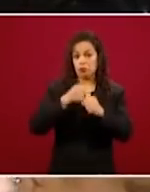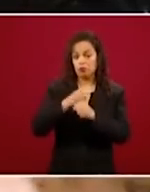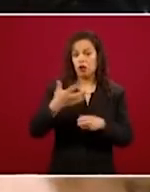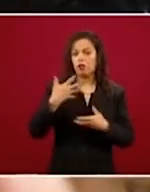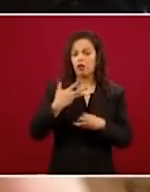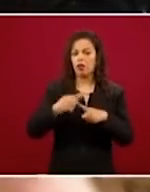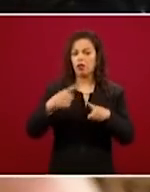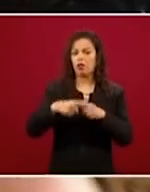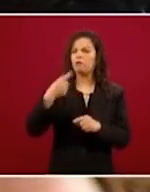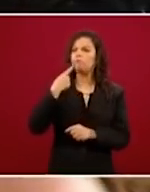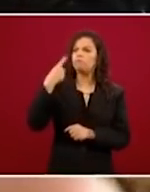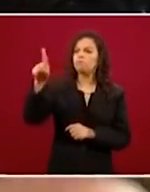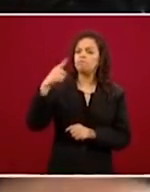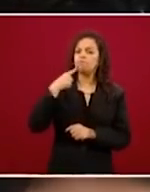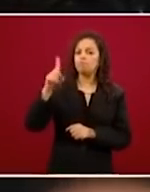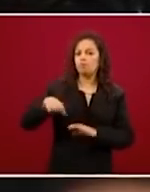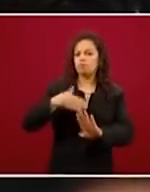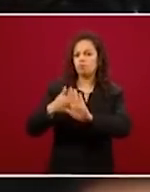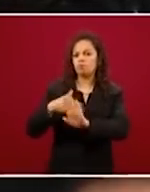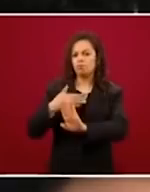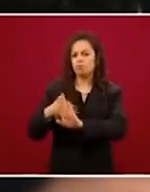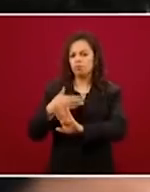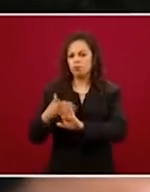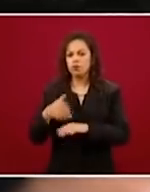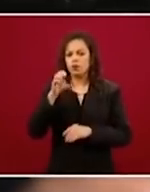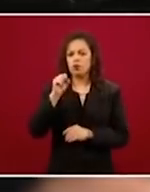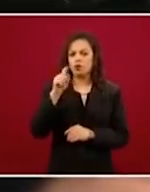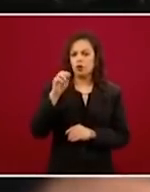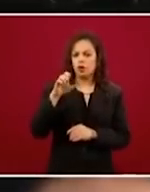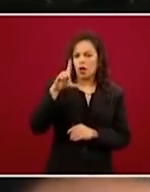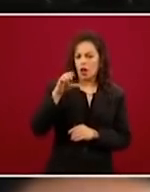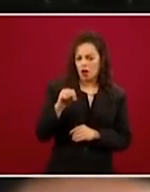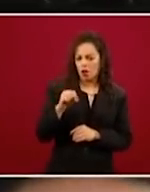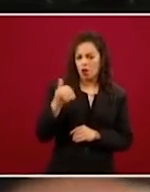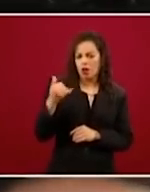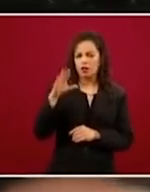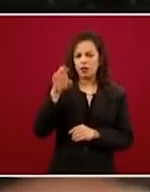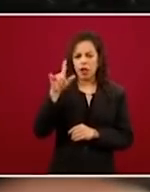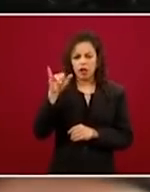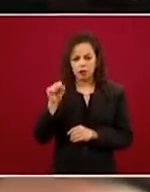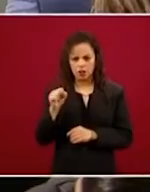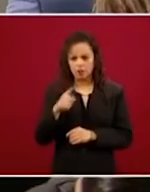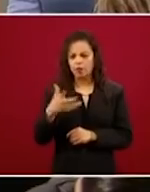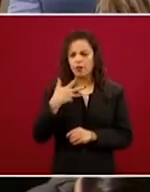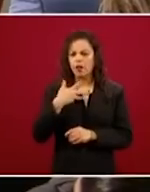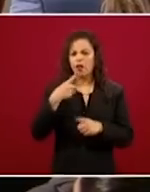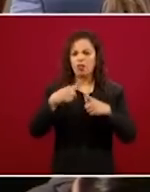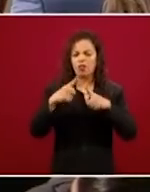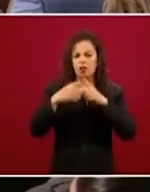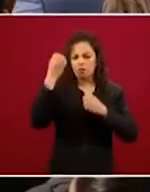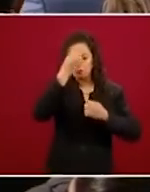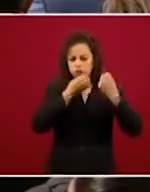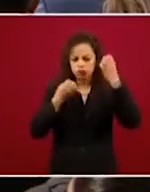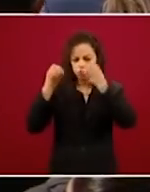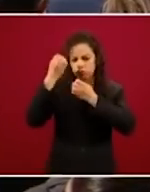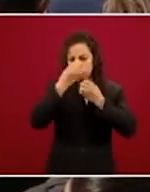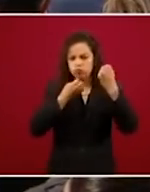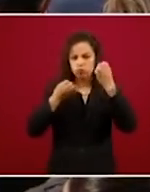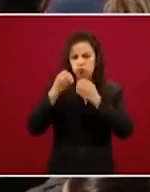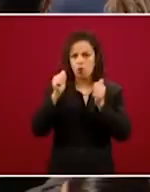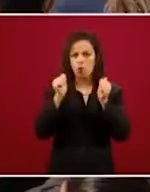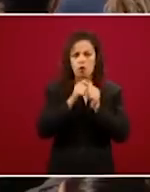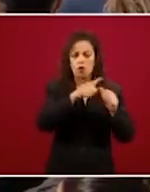celis pero también de su de sotelo en torno a que hubo experimentación humana con algunos